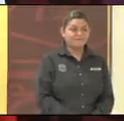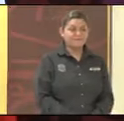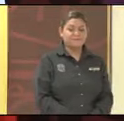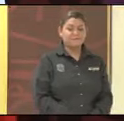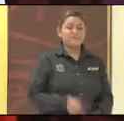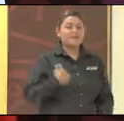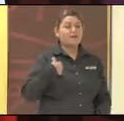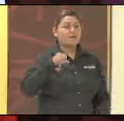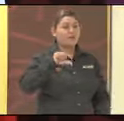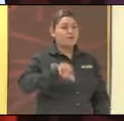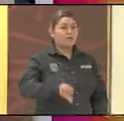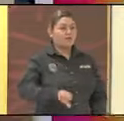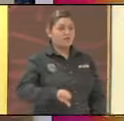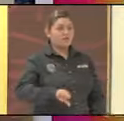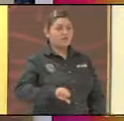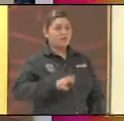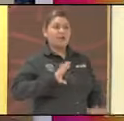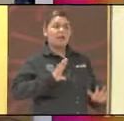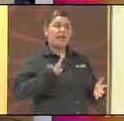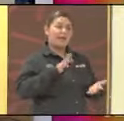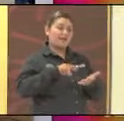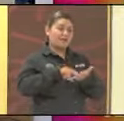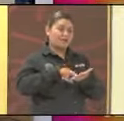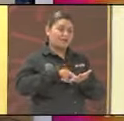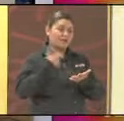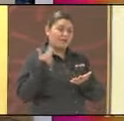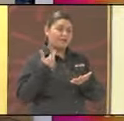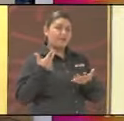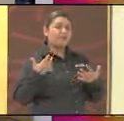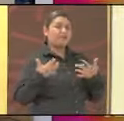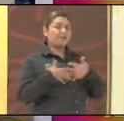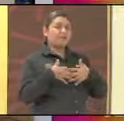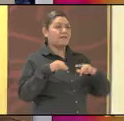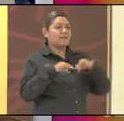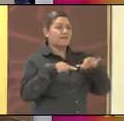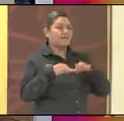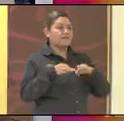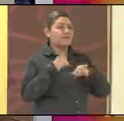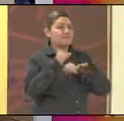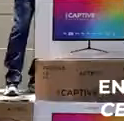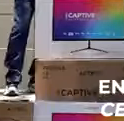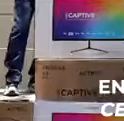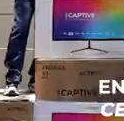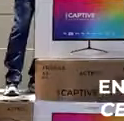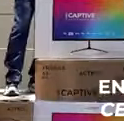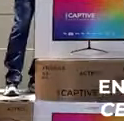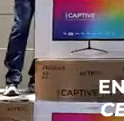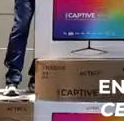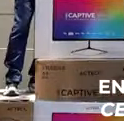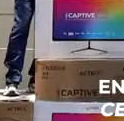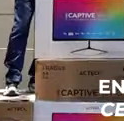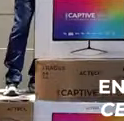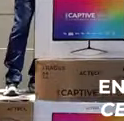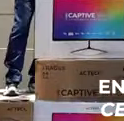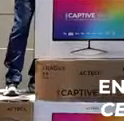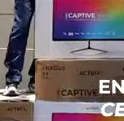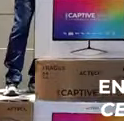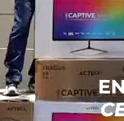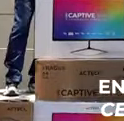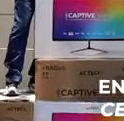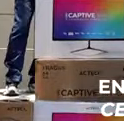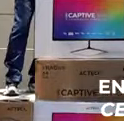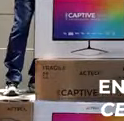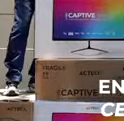Hoy acabamos de firmar un convenio de colaboración institucional con el ITABEC. Yo le